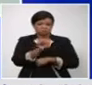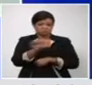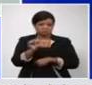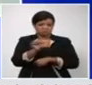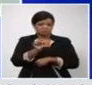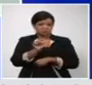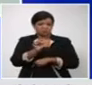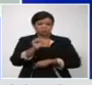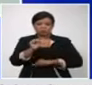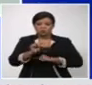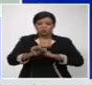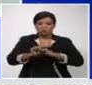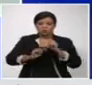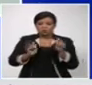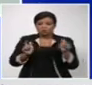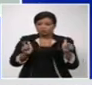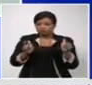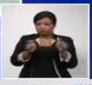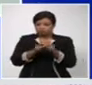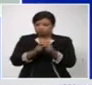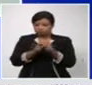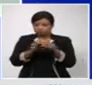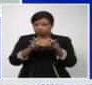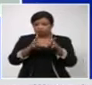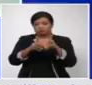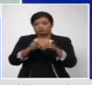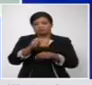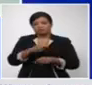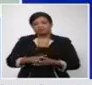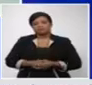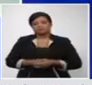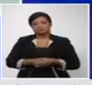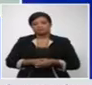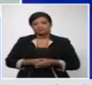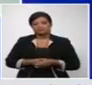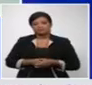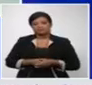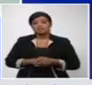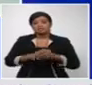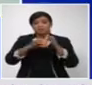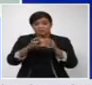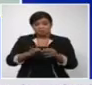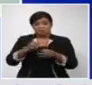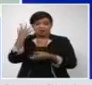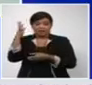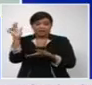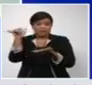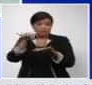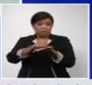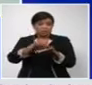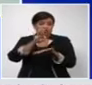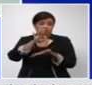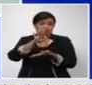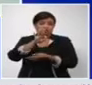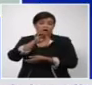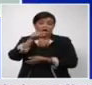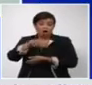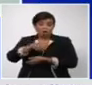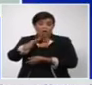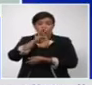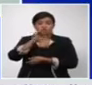va disminuyendo el número de importados. Estamos hablando de 805 casos autóctonos